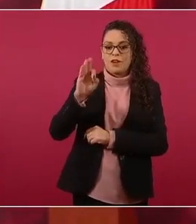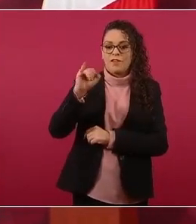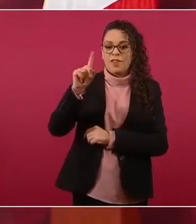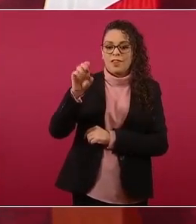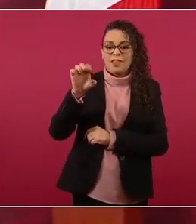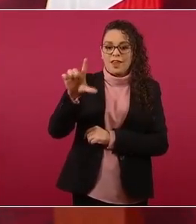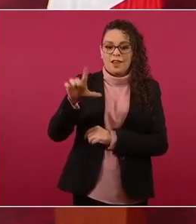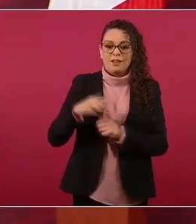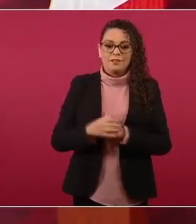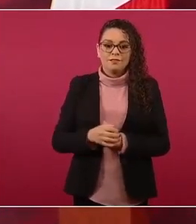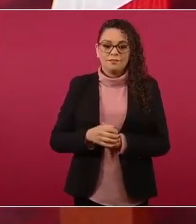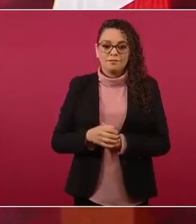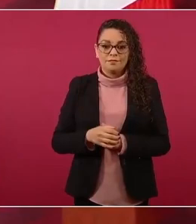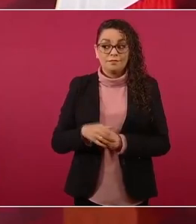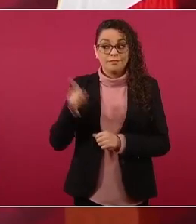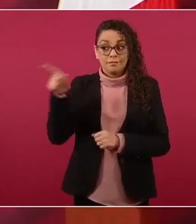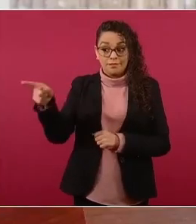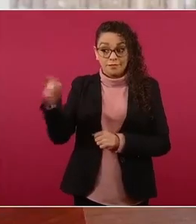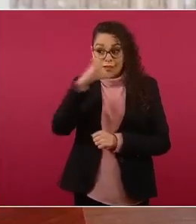ese sí no sale en la foto.